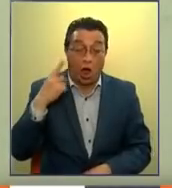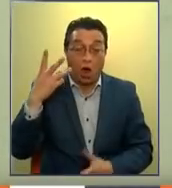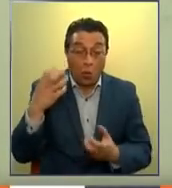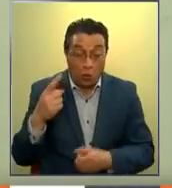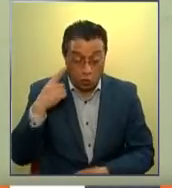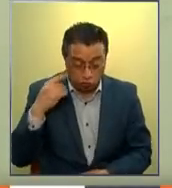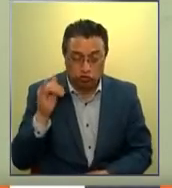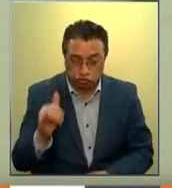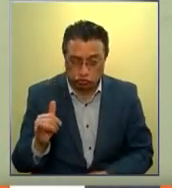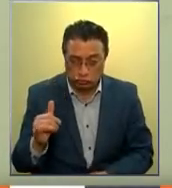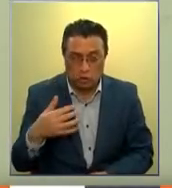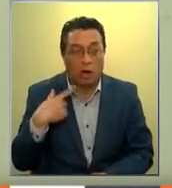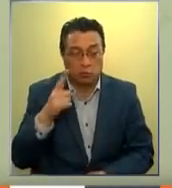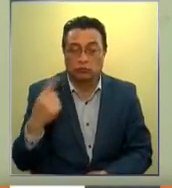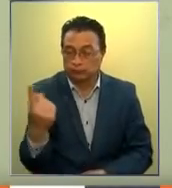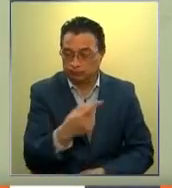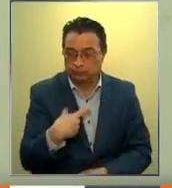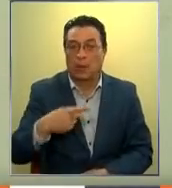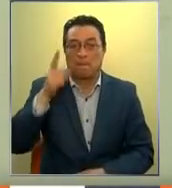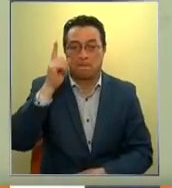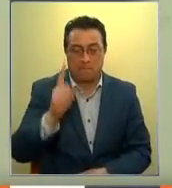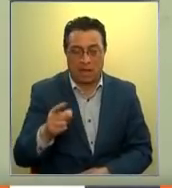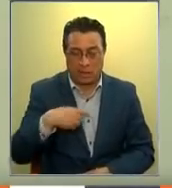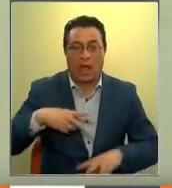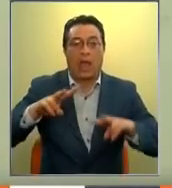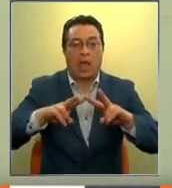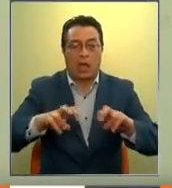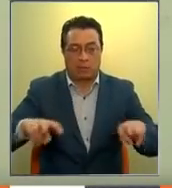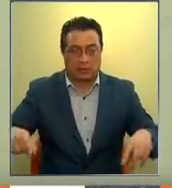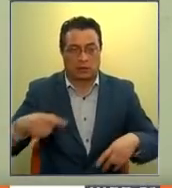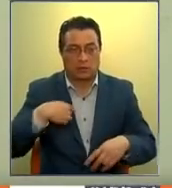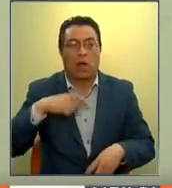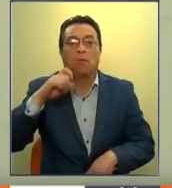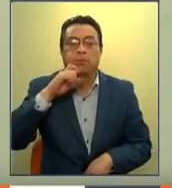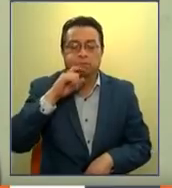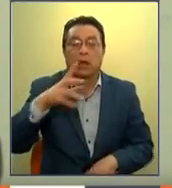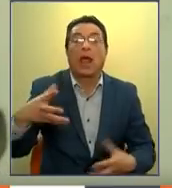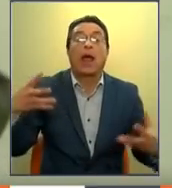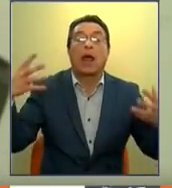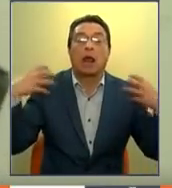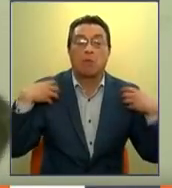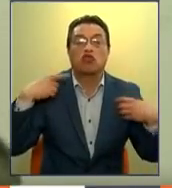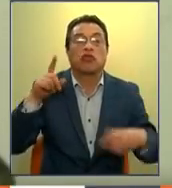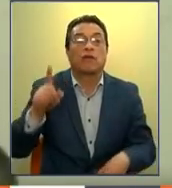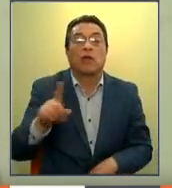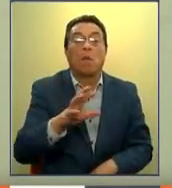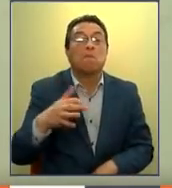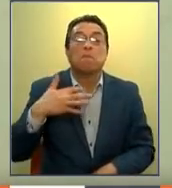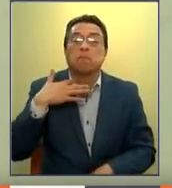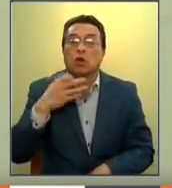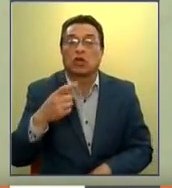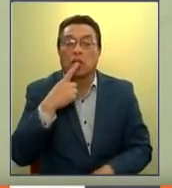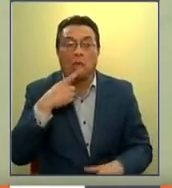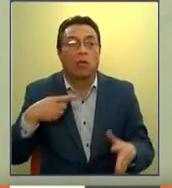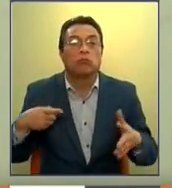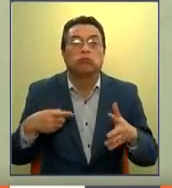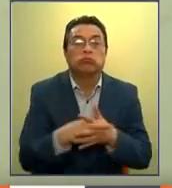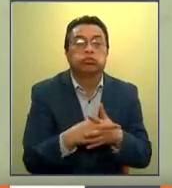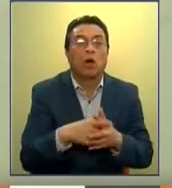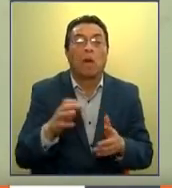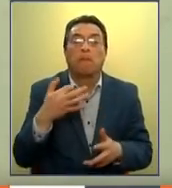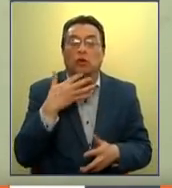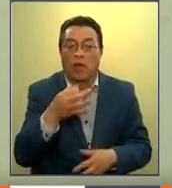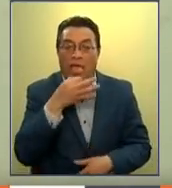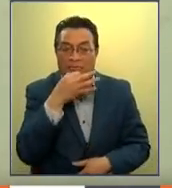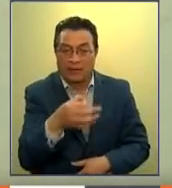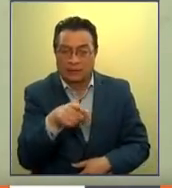cual nosotros hemos dispuesto la instrucción de una investigación para determinar las responsabilidades del por qué se filtra y del por qué se dice